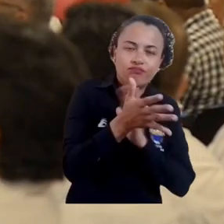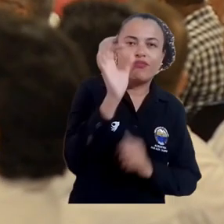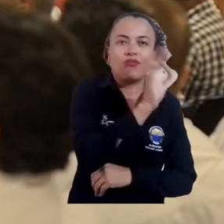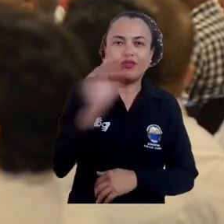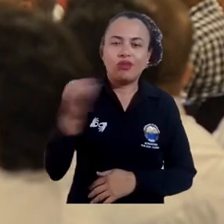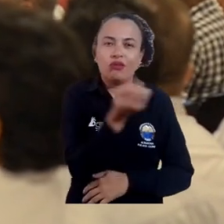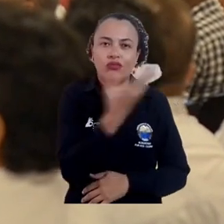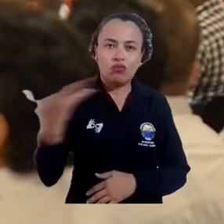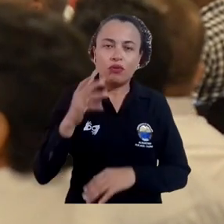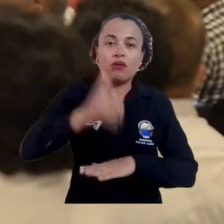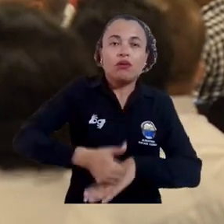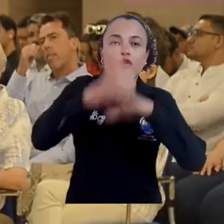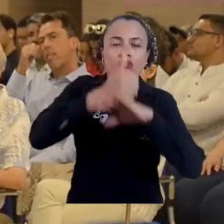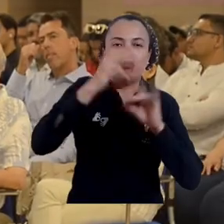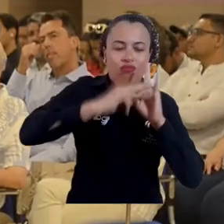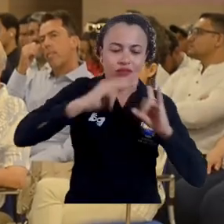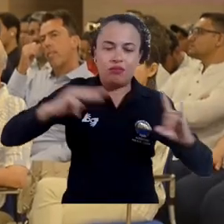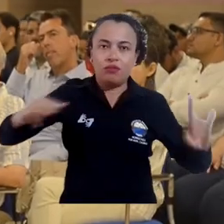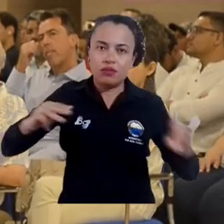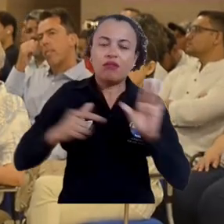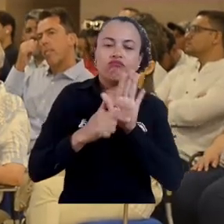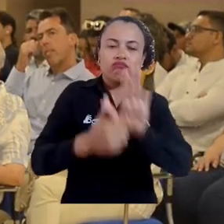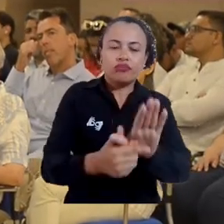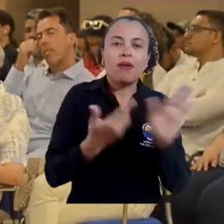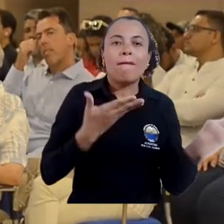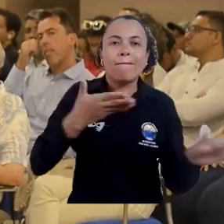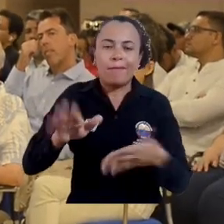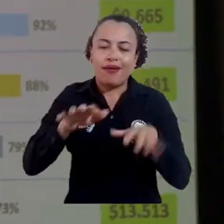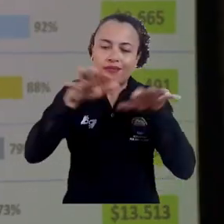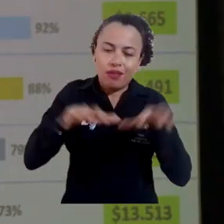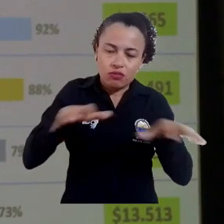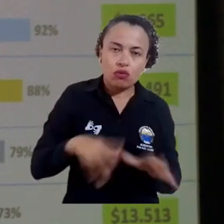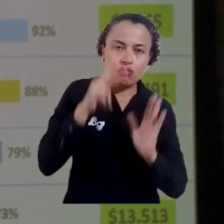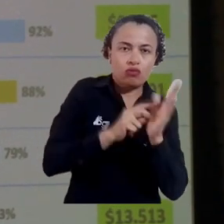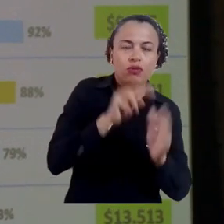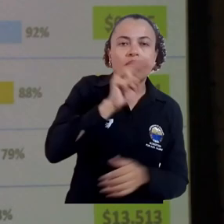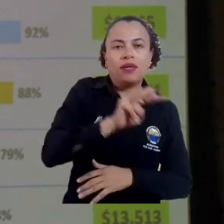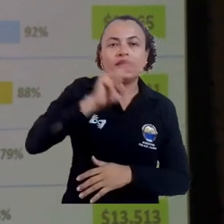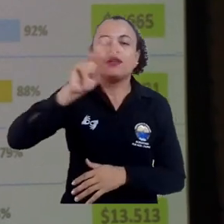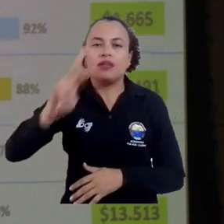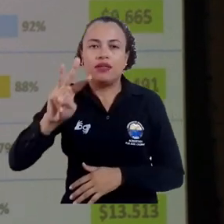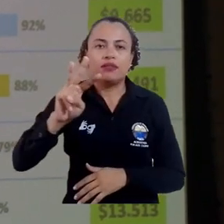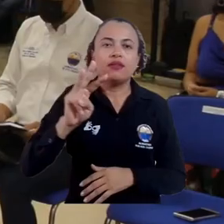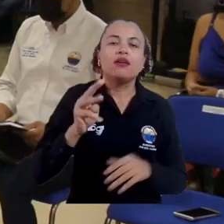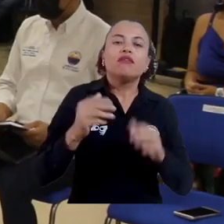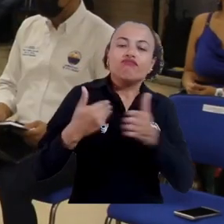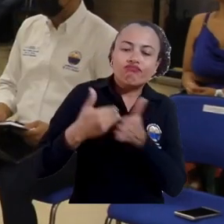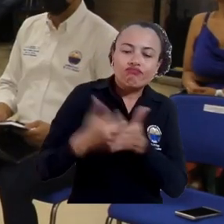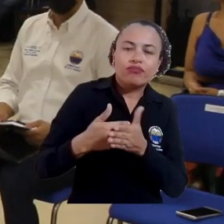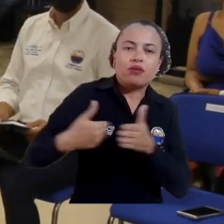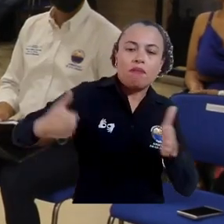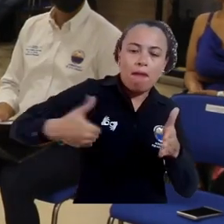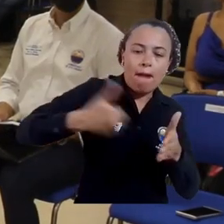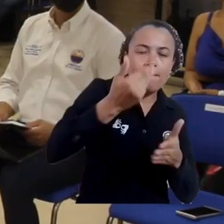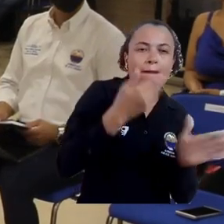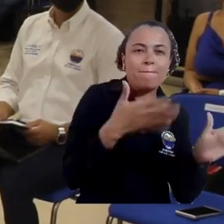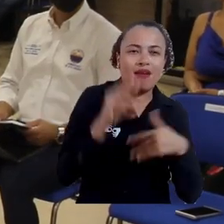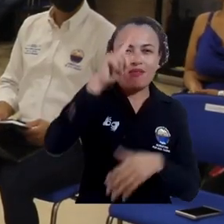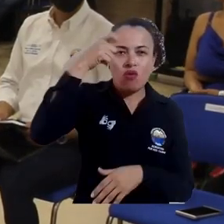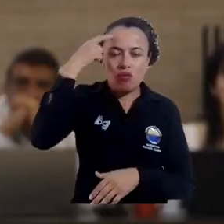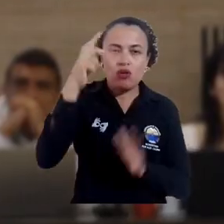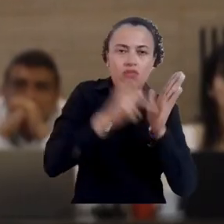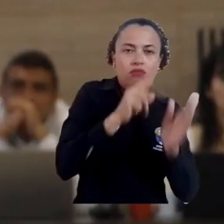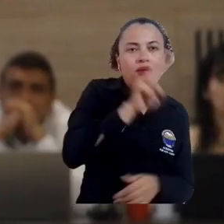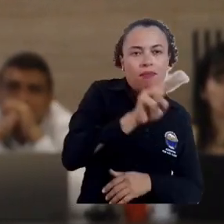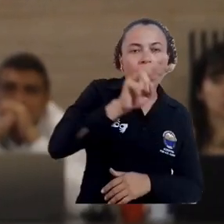Con datos, porcentajes y cifras, el rector de la Universidad del Magdalena presentó la evaluación del Plan de Acción 2023, sustentó los